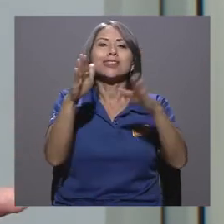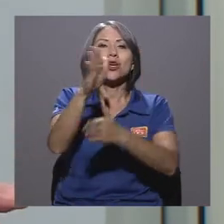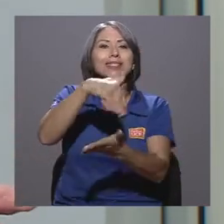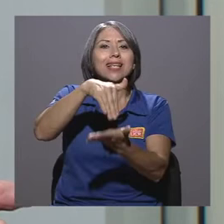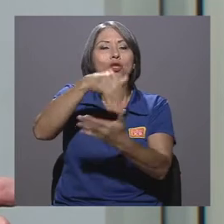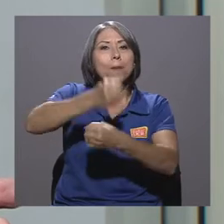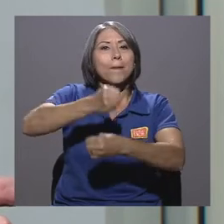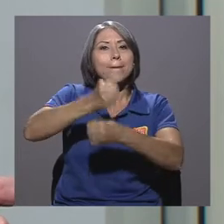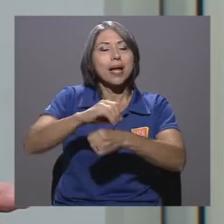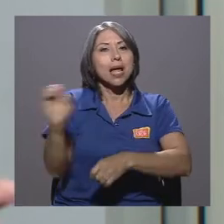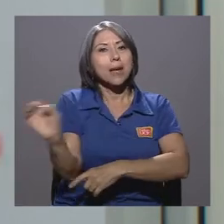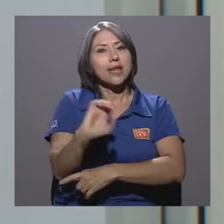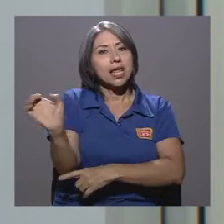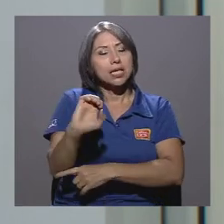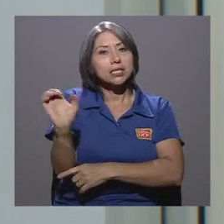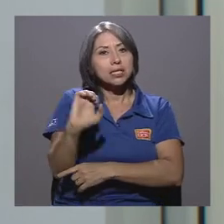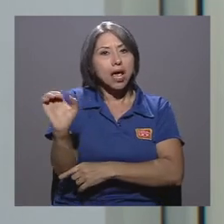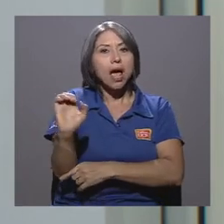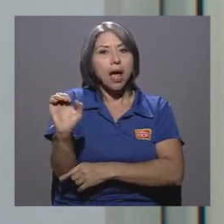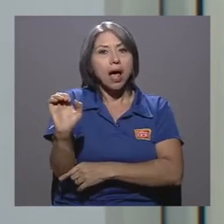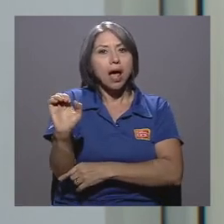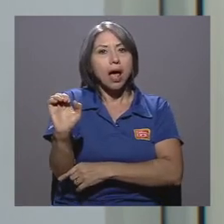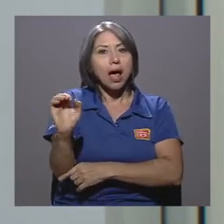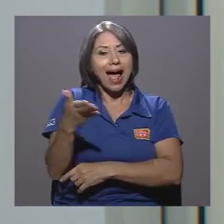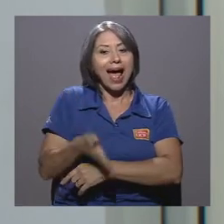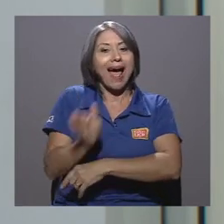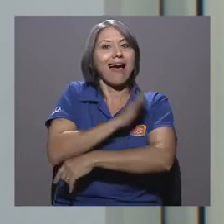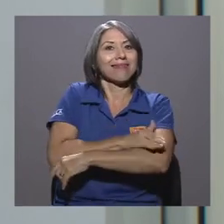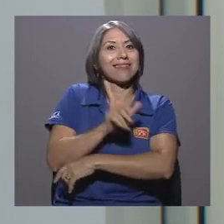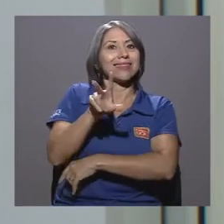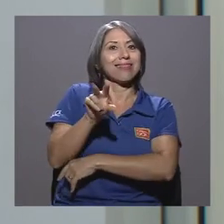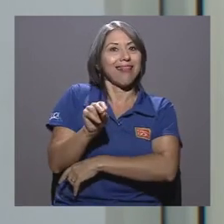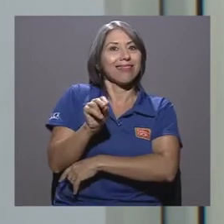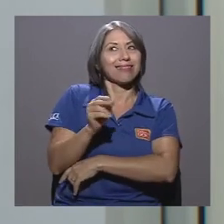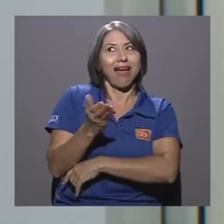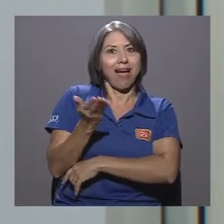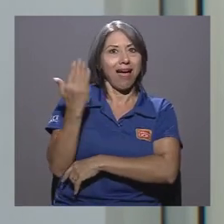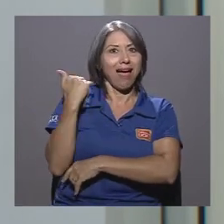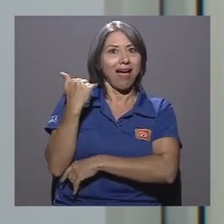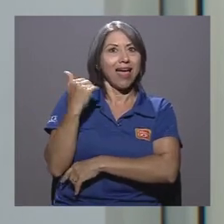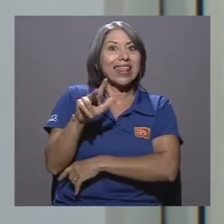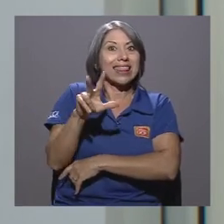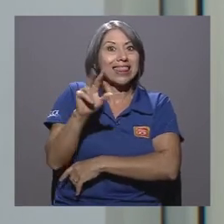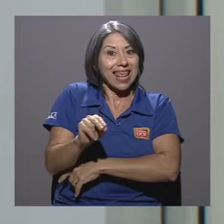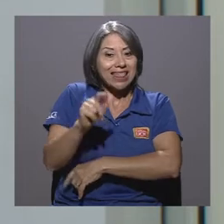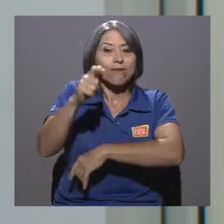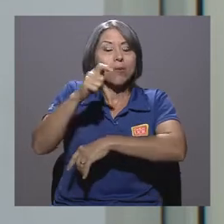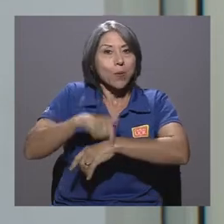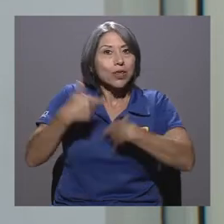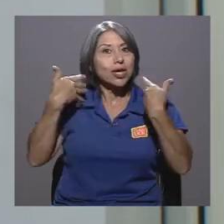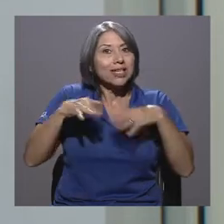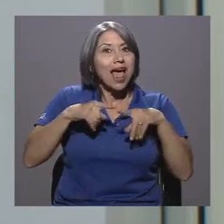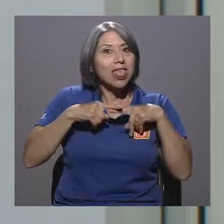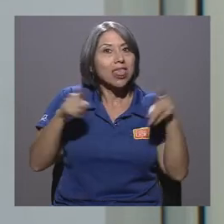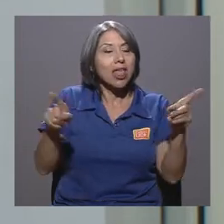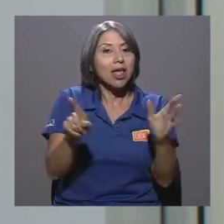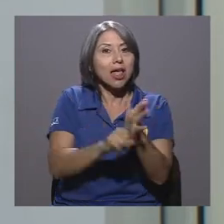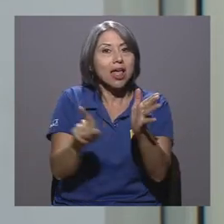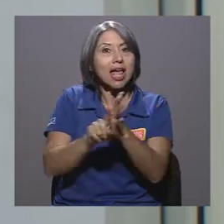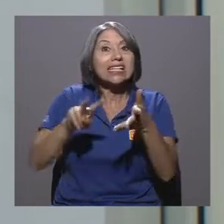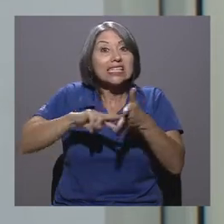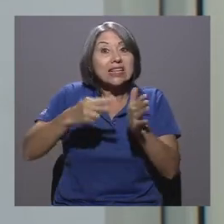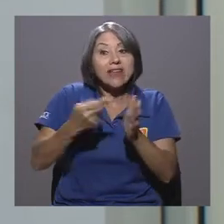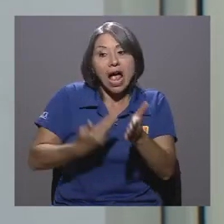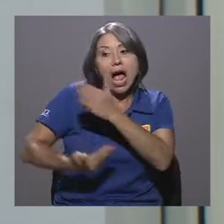Centro de Operaciones de Emergencia antes del 30, ¿verdad?, que fue cuando ya se hace esta declaratoria. Eso quiere decir